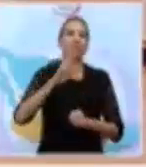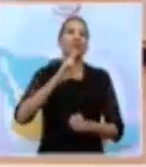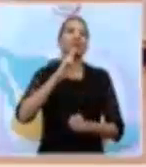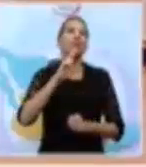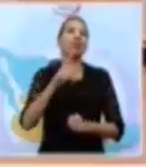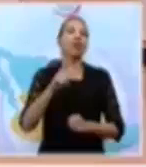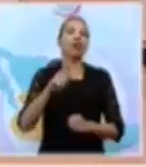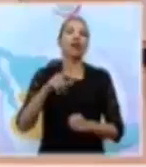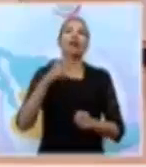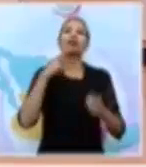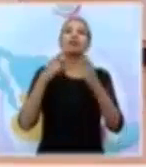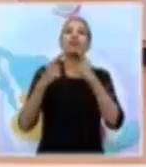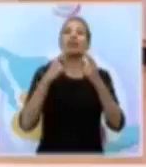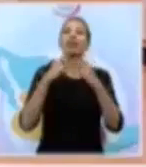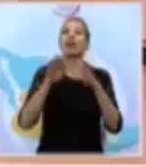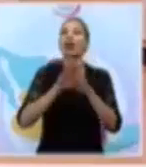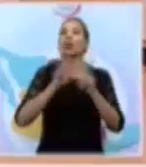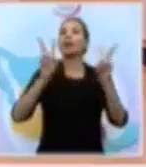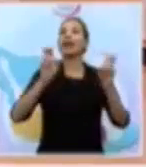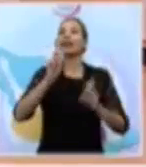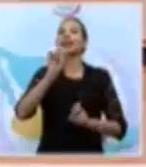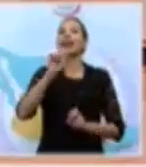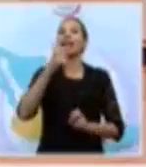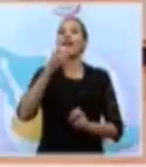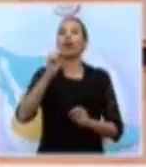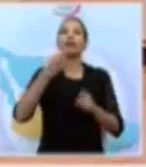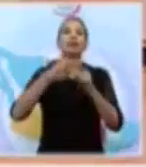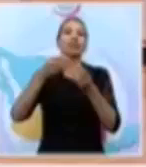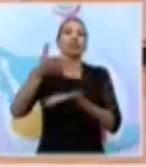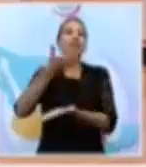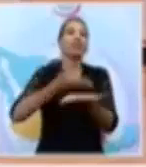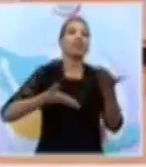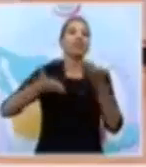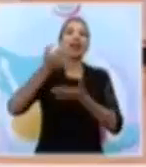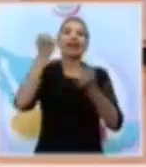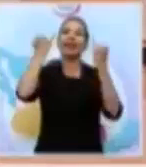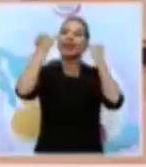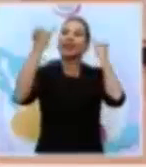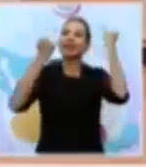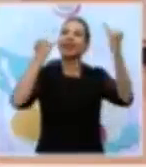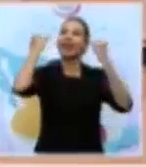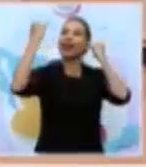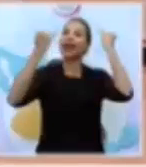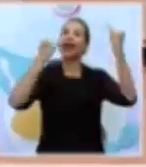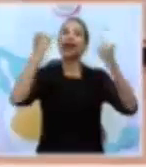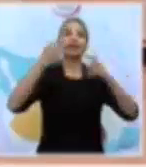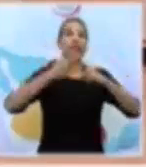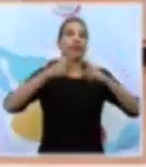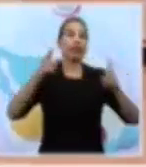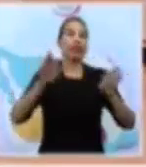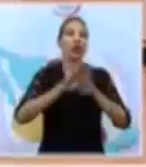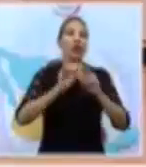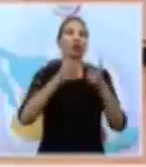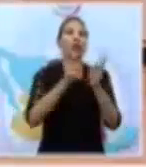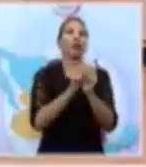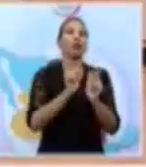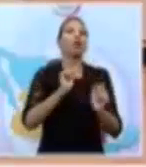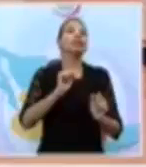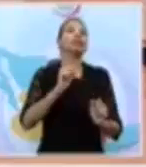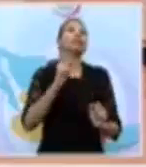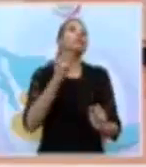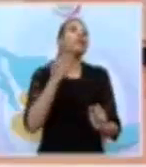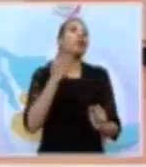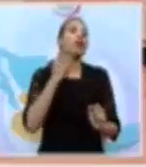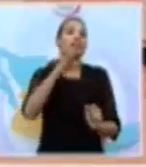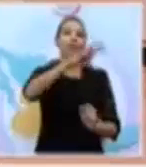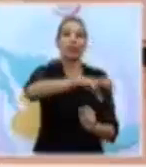Son unos diálogos plurales, un intercambio de ideas entre legisladores y algunos